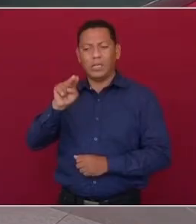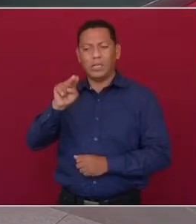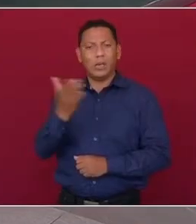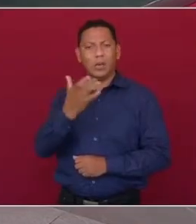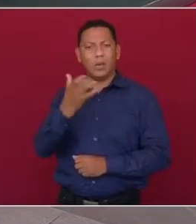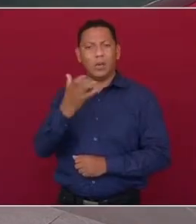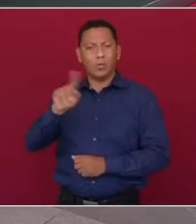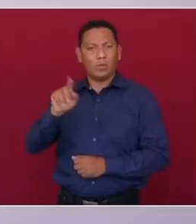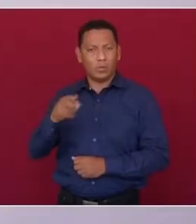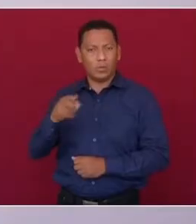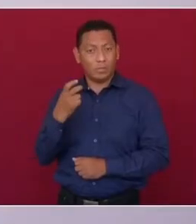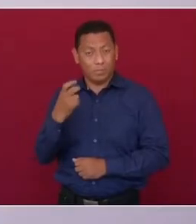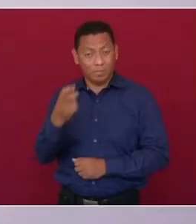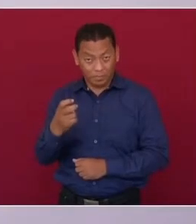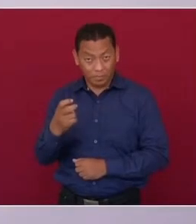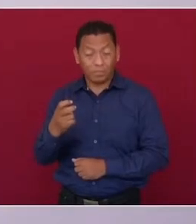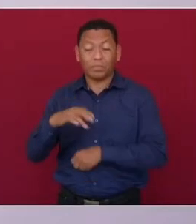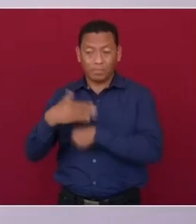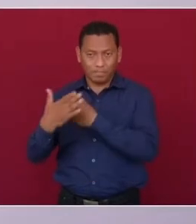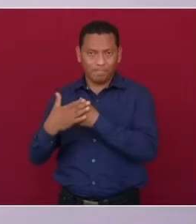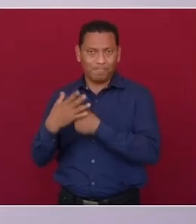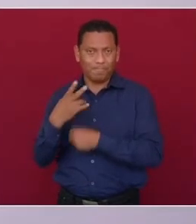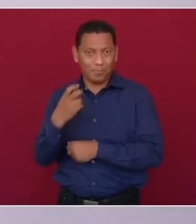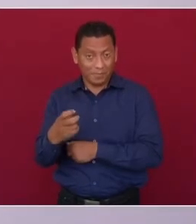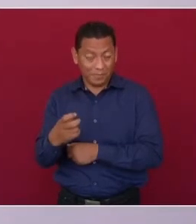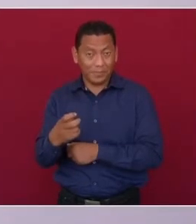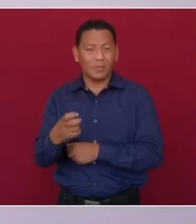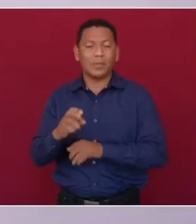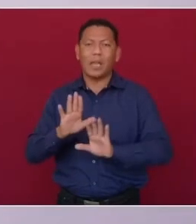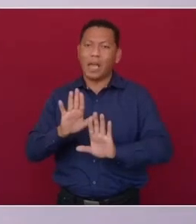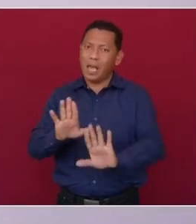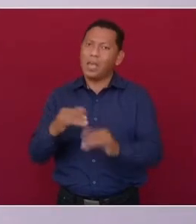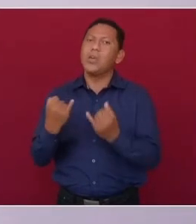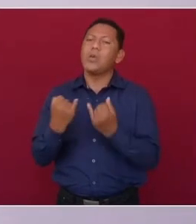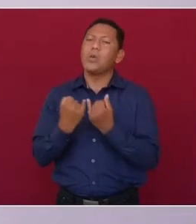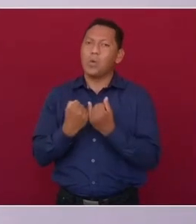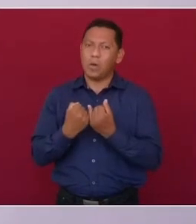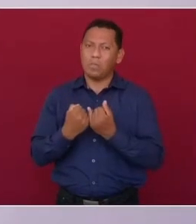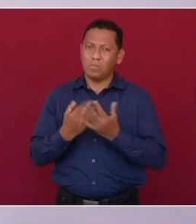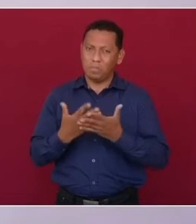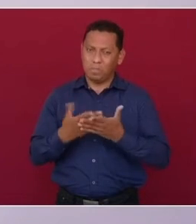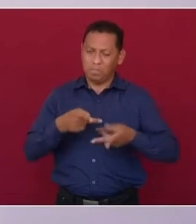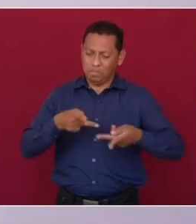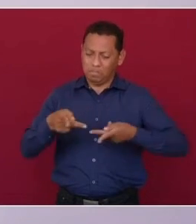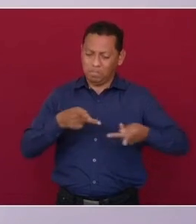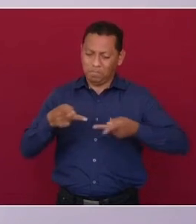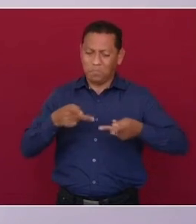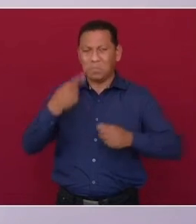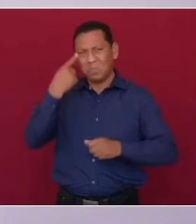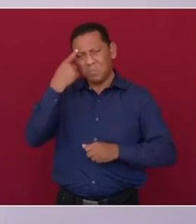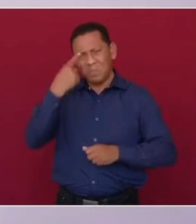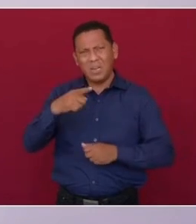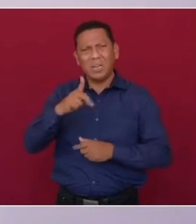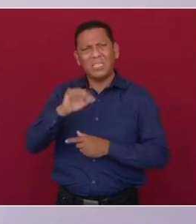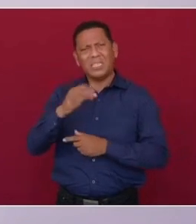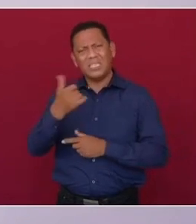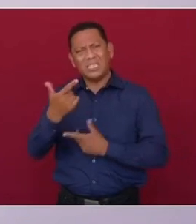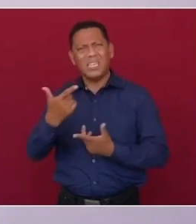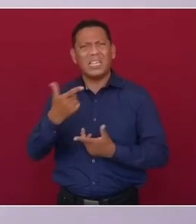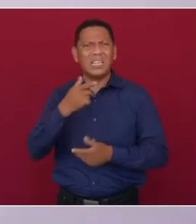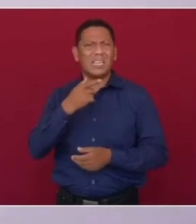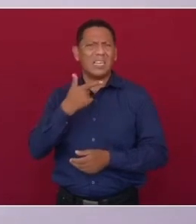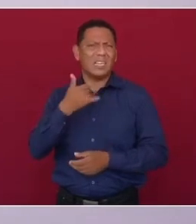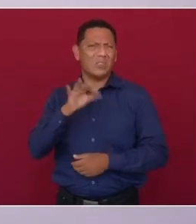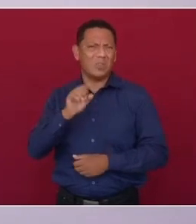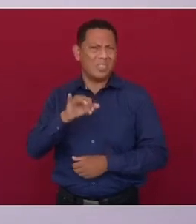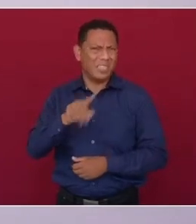Con todo ello, nos estamos preparando para dejar de importar gasolina, diésel y turbocina,